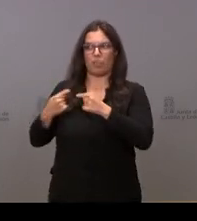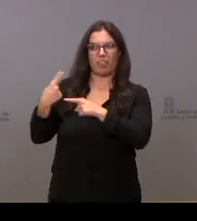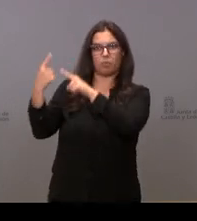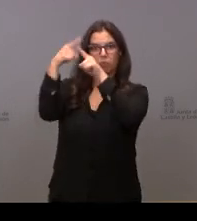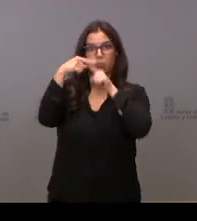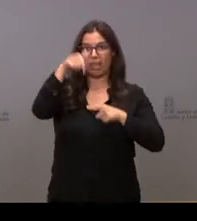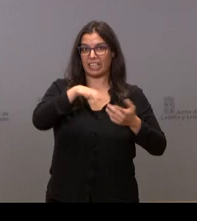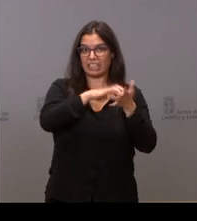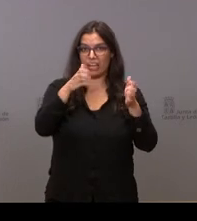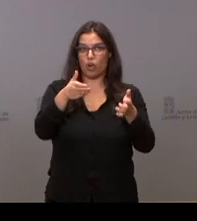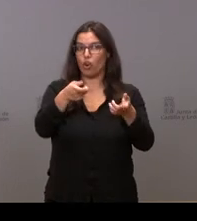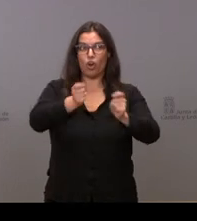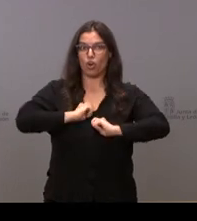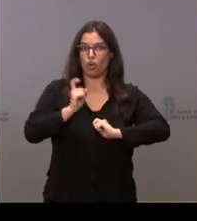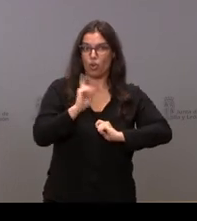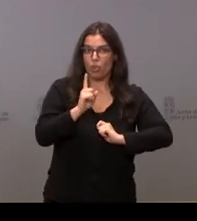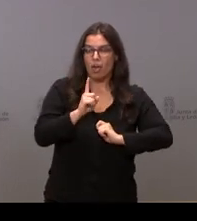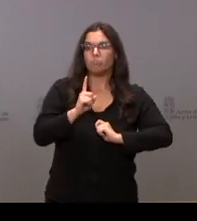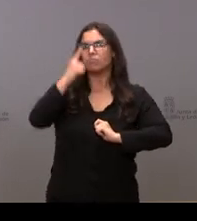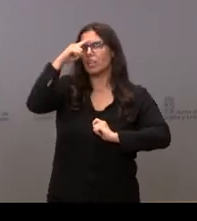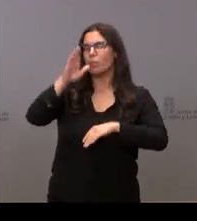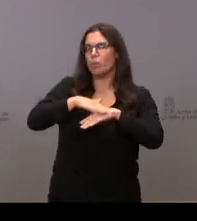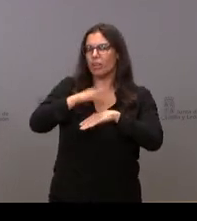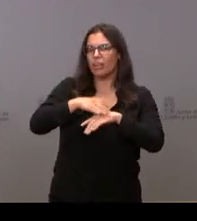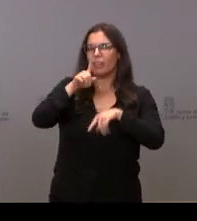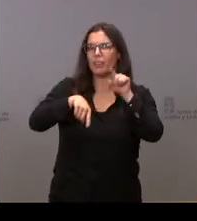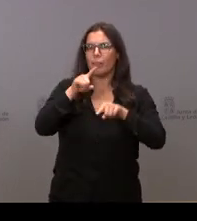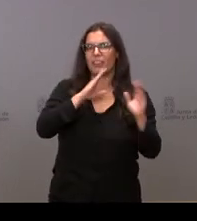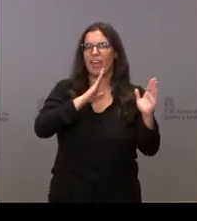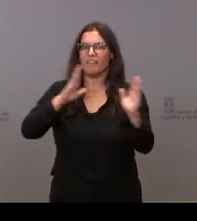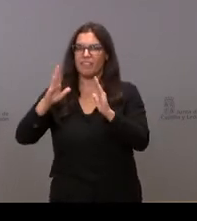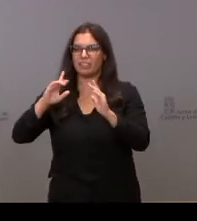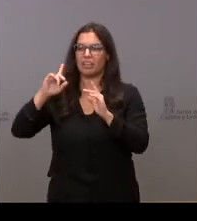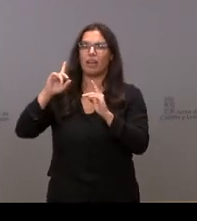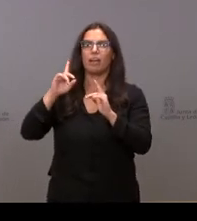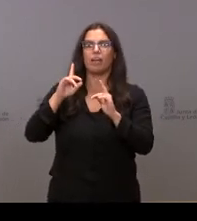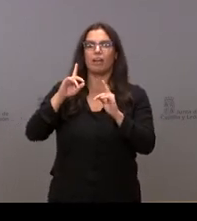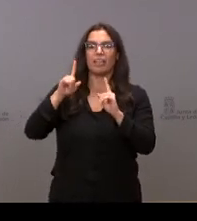algún tipo de información de por qué, si esto va por fases, si entraremos en una segunda fase o